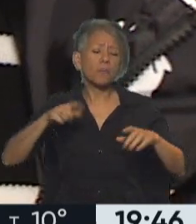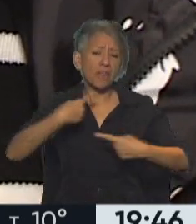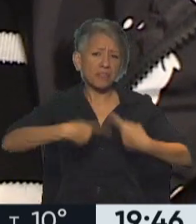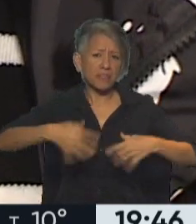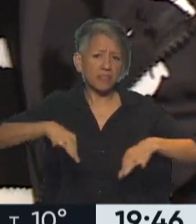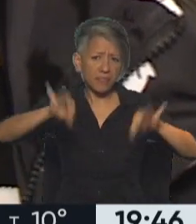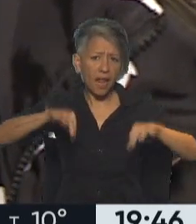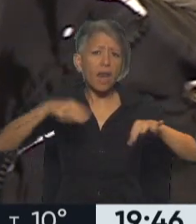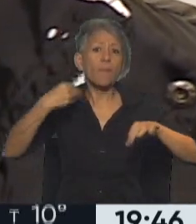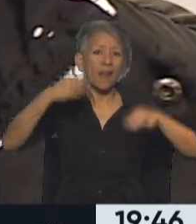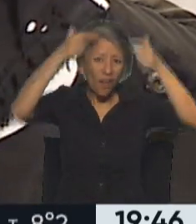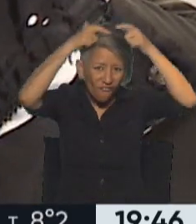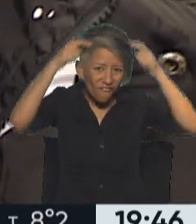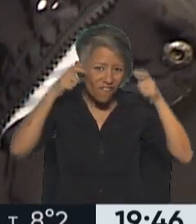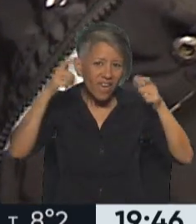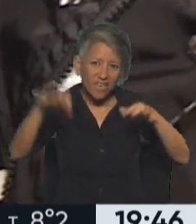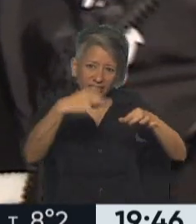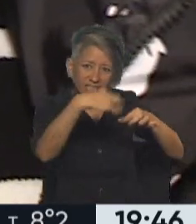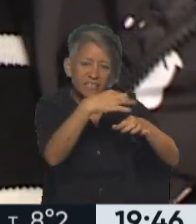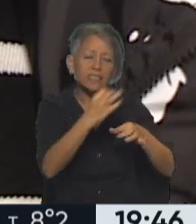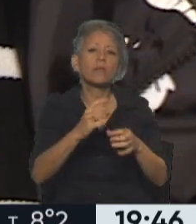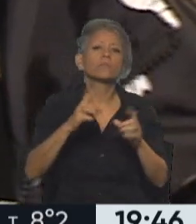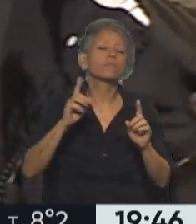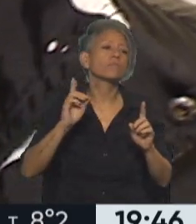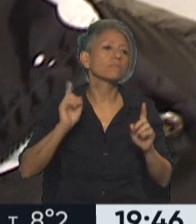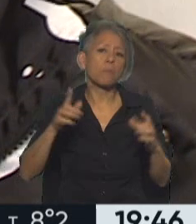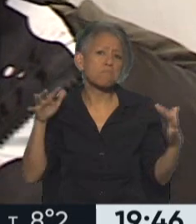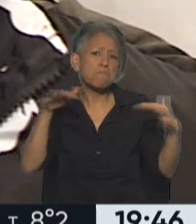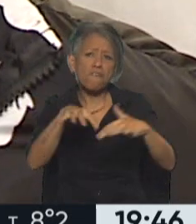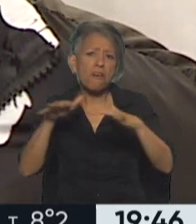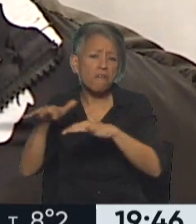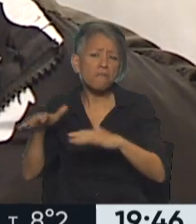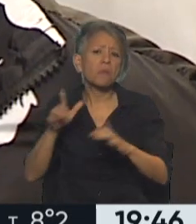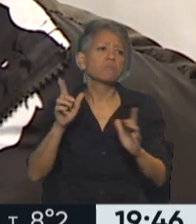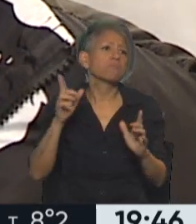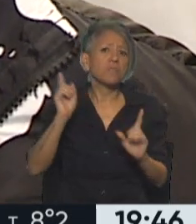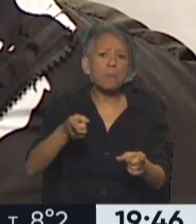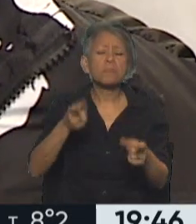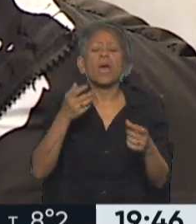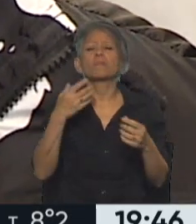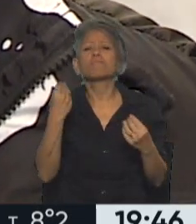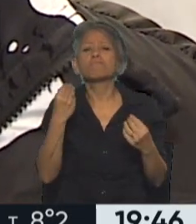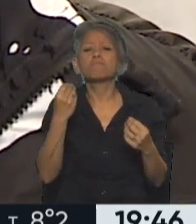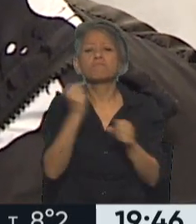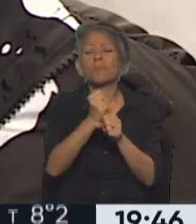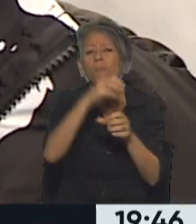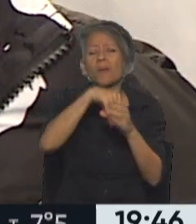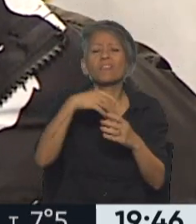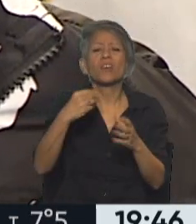hacer vinchas, y bueno, y la presencia, y esto y lo otro, y las redes sociales. Así que, bueno,